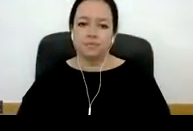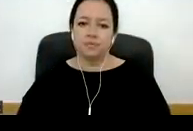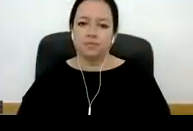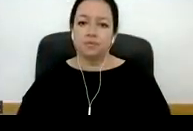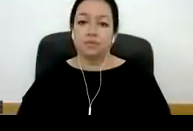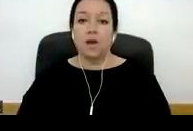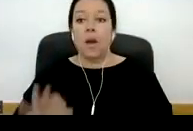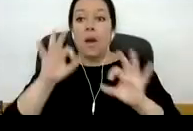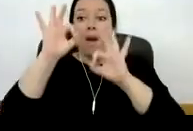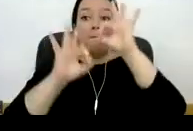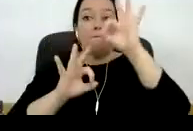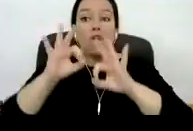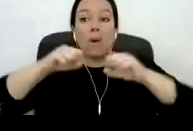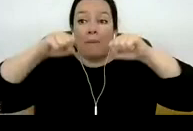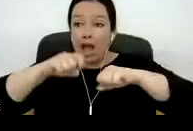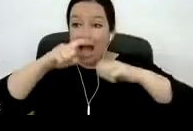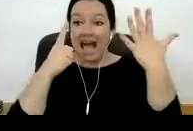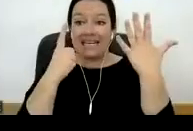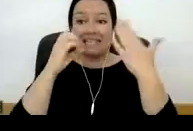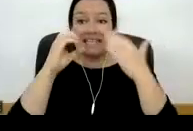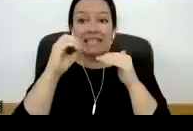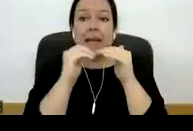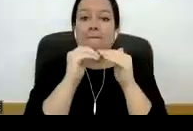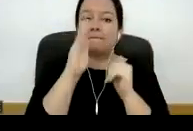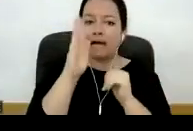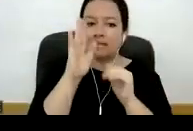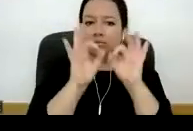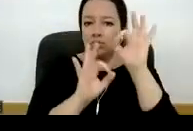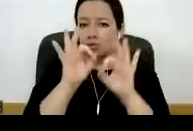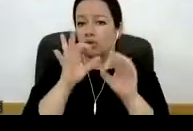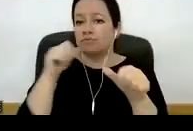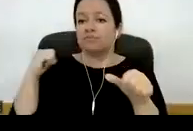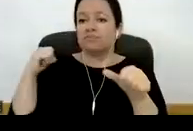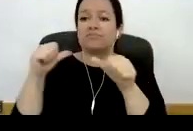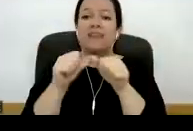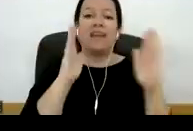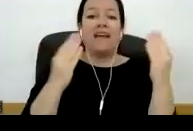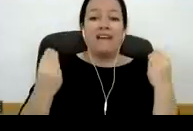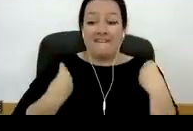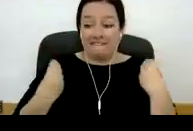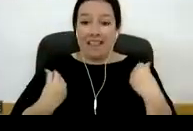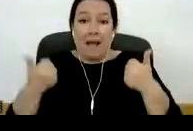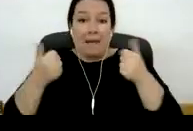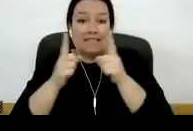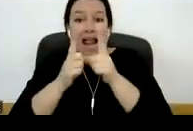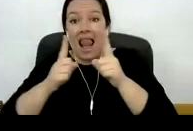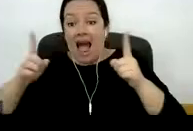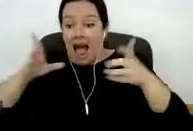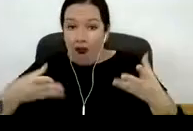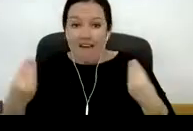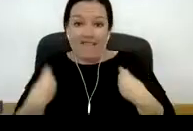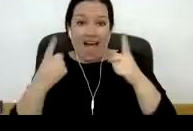La proporción de personas mayores de 60 años ha ido variando con la esperanza, con el aumento de la esperanza de vida tan evidente.